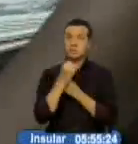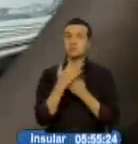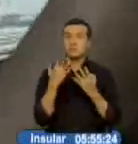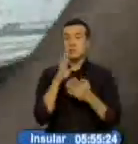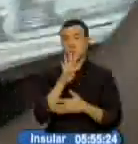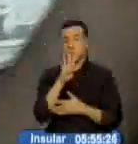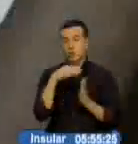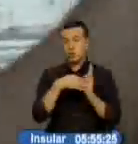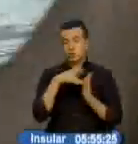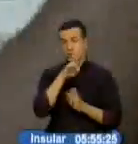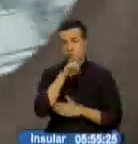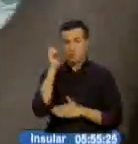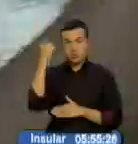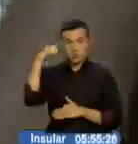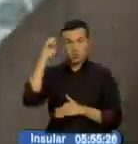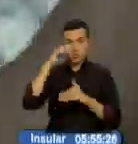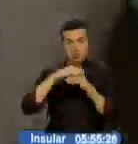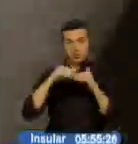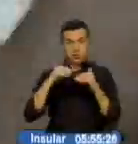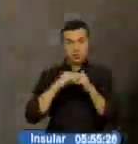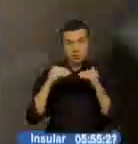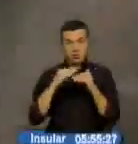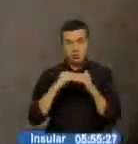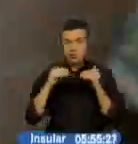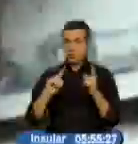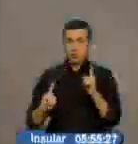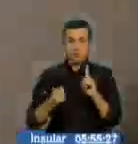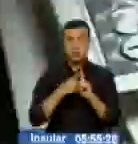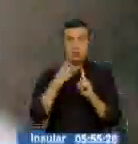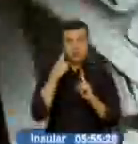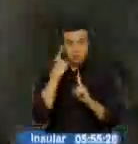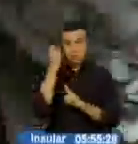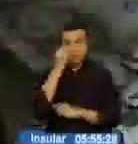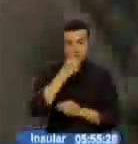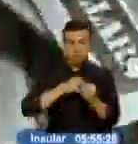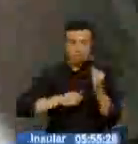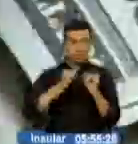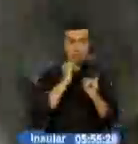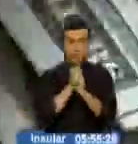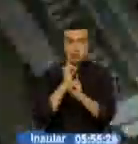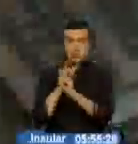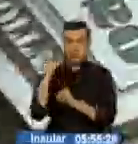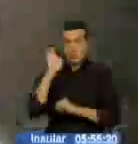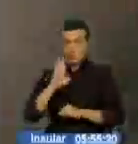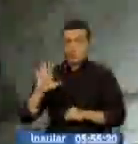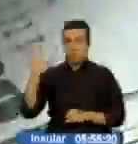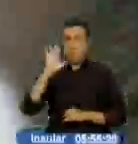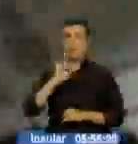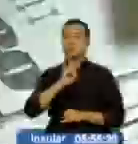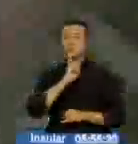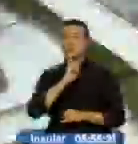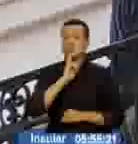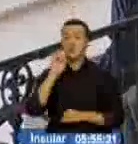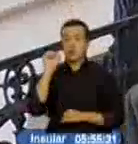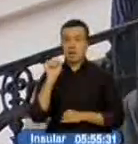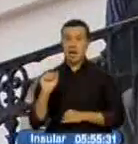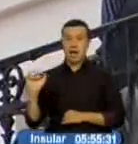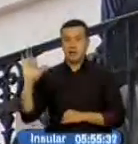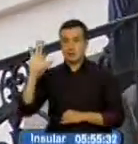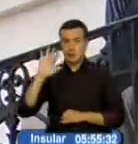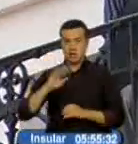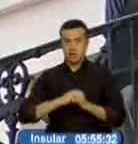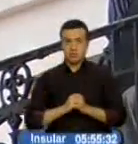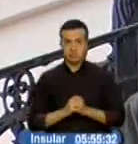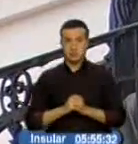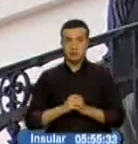demanda de 4.200 millones de dólares, realizada principalmente por inversiones institucionales de Europa, Estados Unidos y Asia. Recientemente,